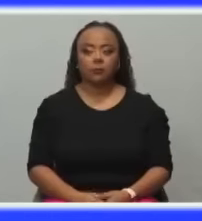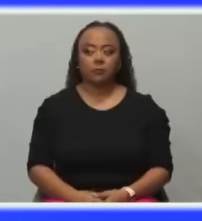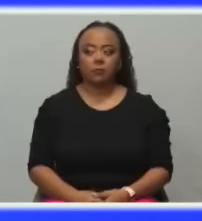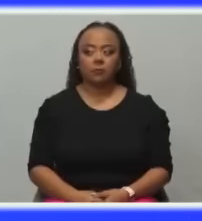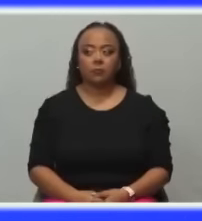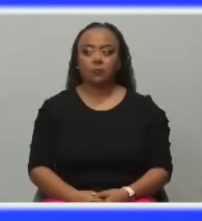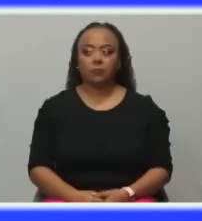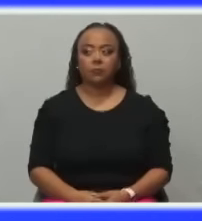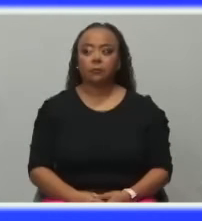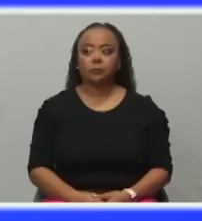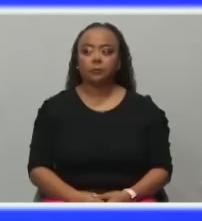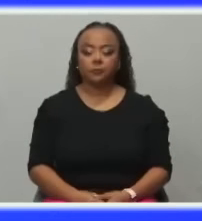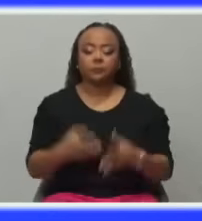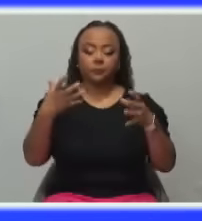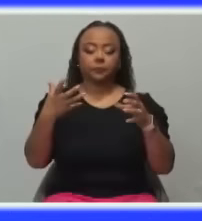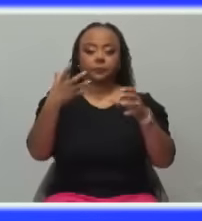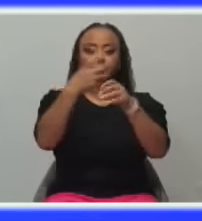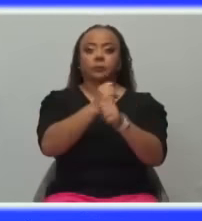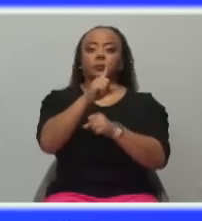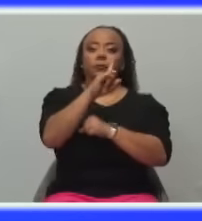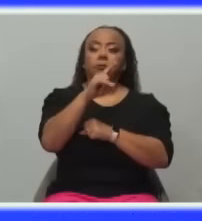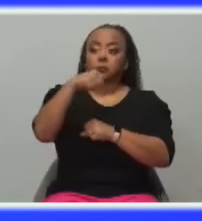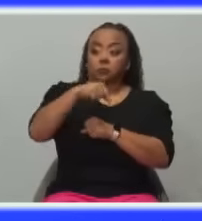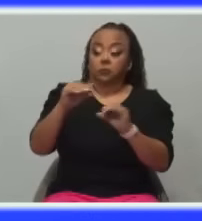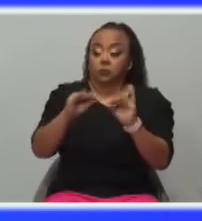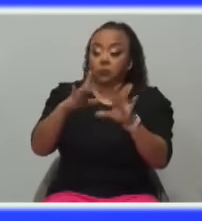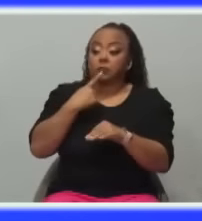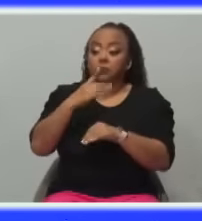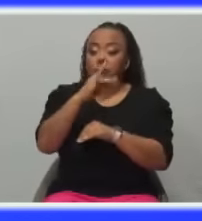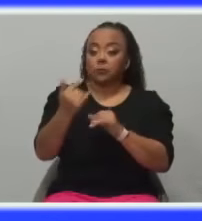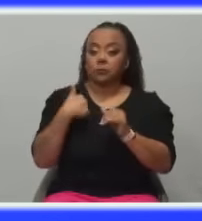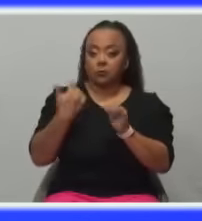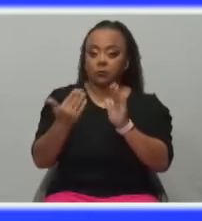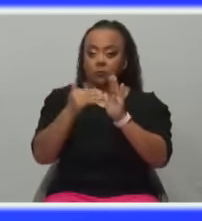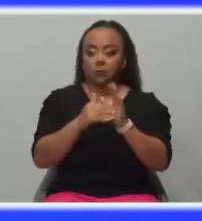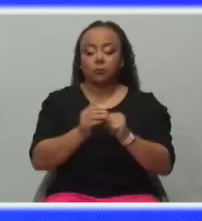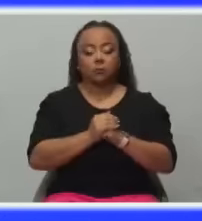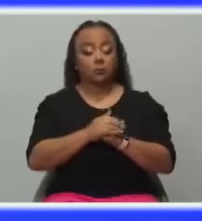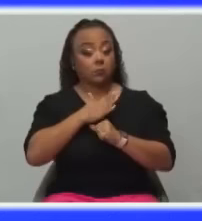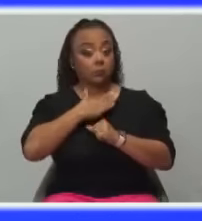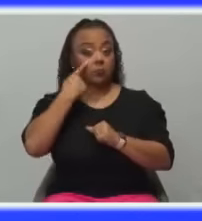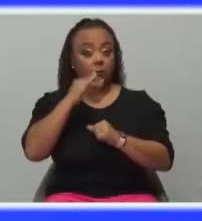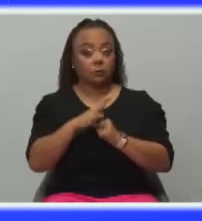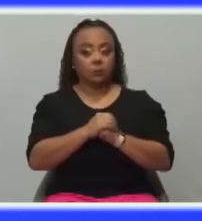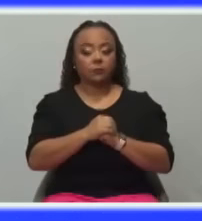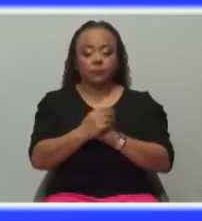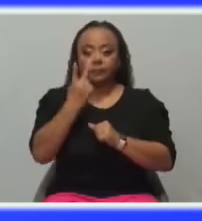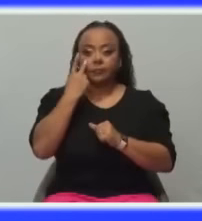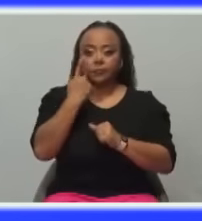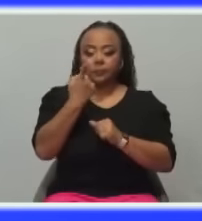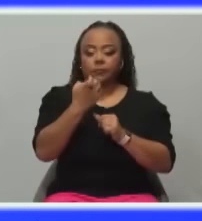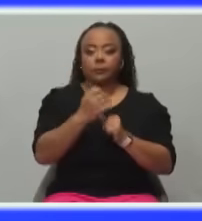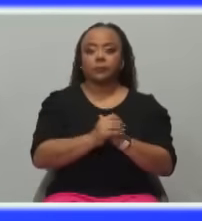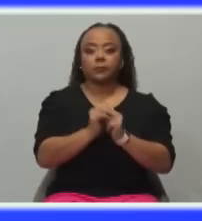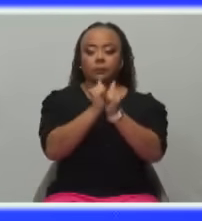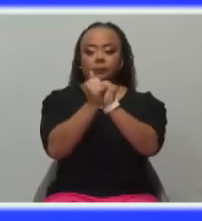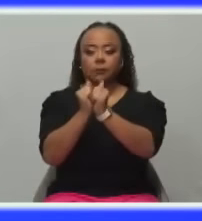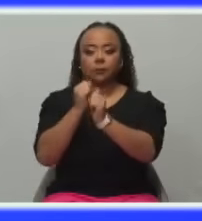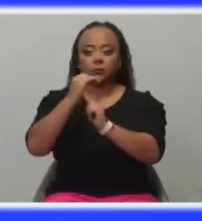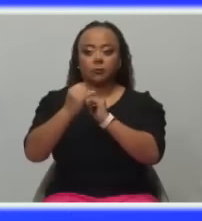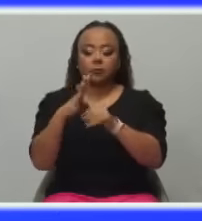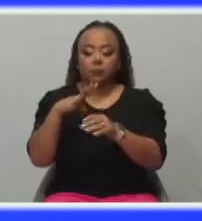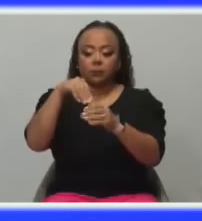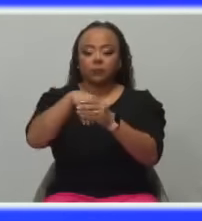eh resumiendo yo en la mañana lo decía Y nuevamente lo repito Me parece que es visible la falta de competición